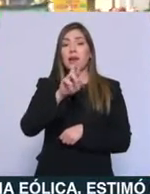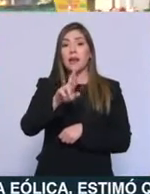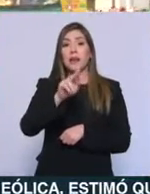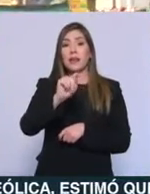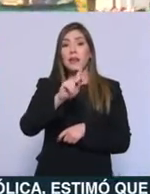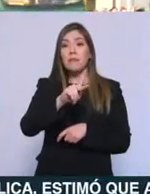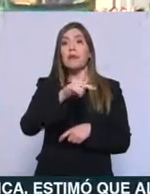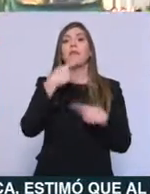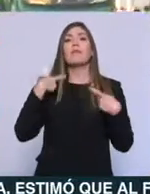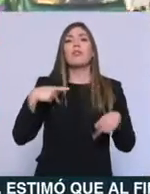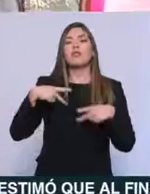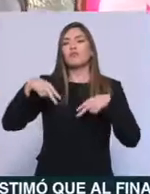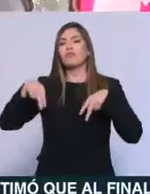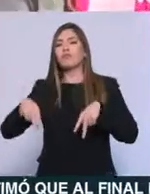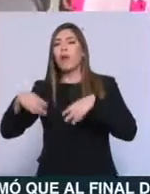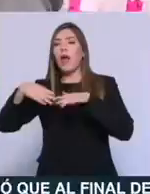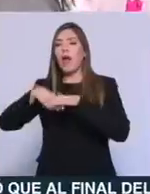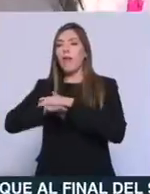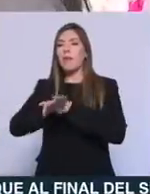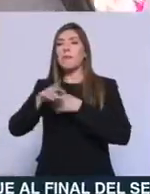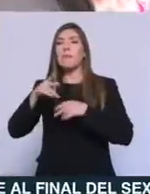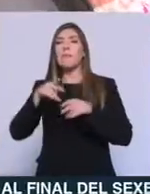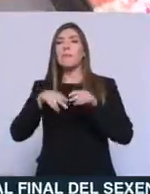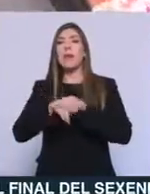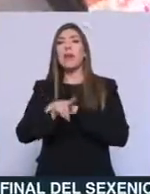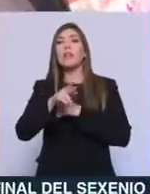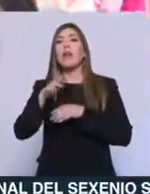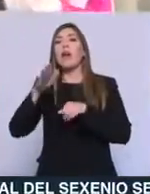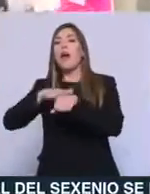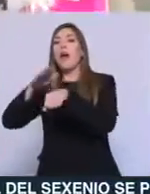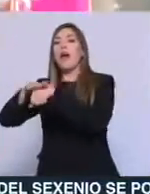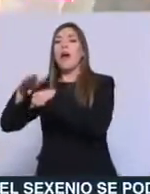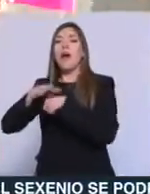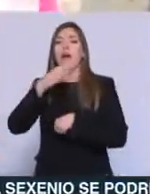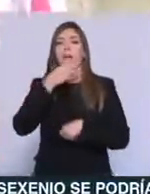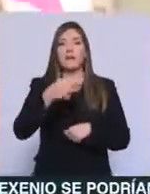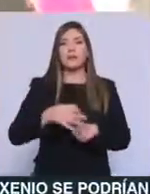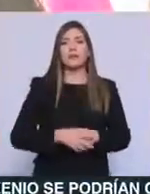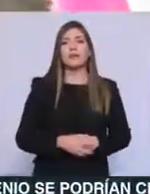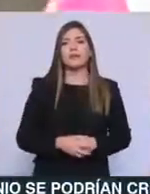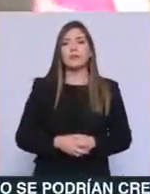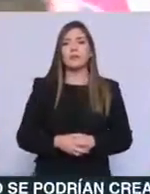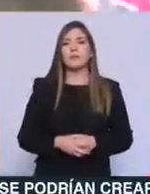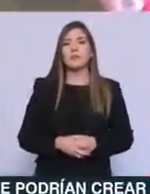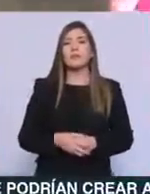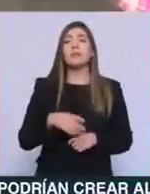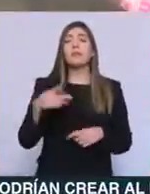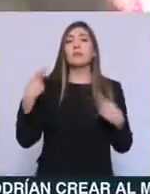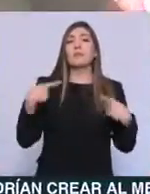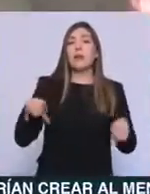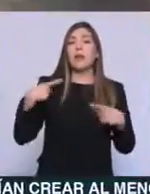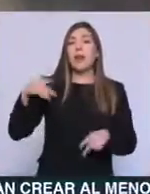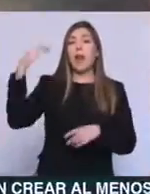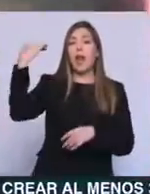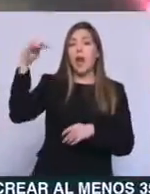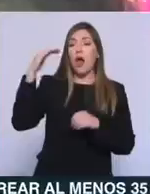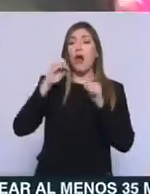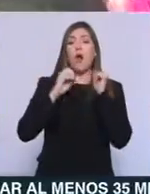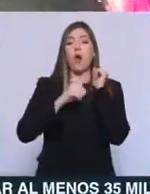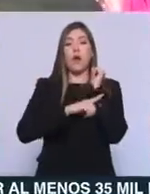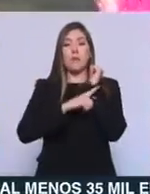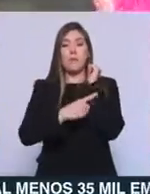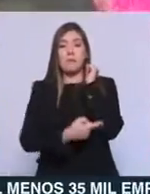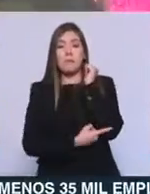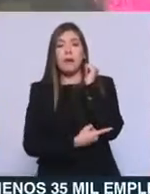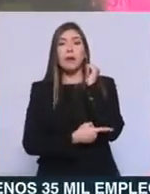en la entrada del metro. Se está brindando el servicio de RTP para las personas adultas embarazadas,